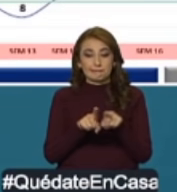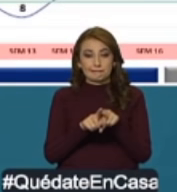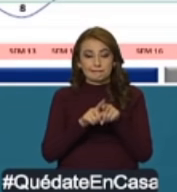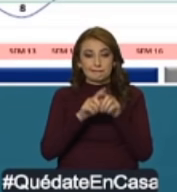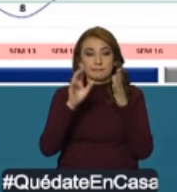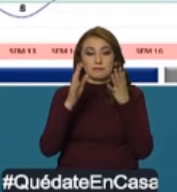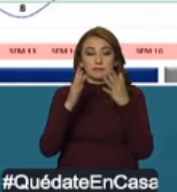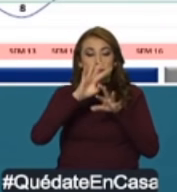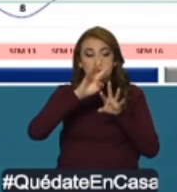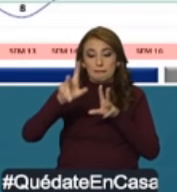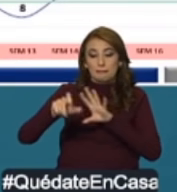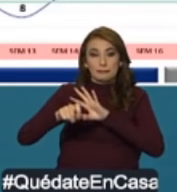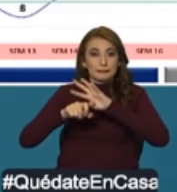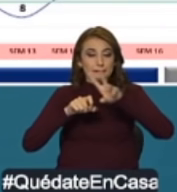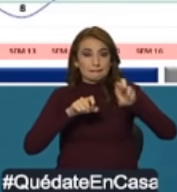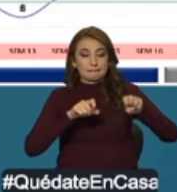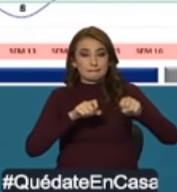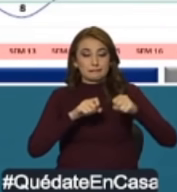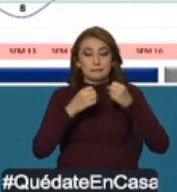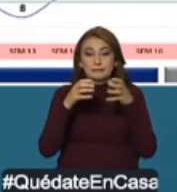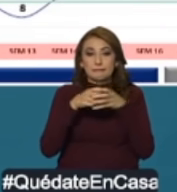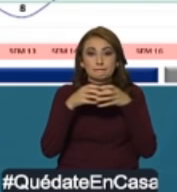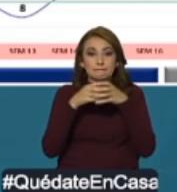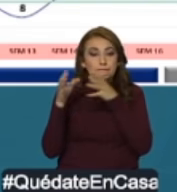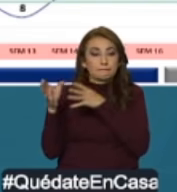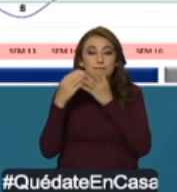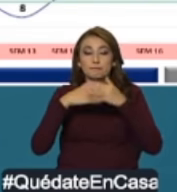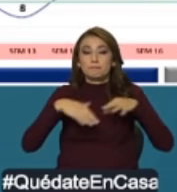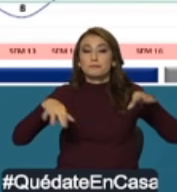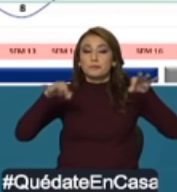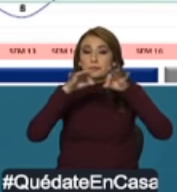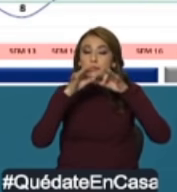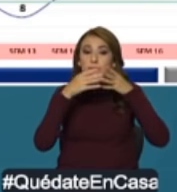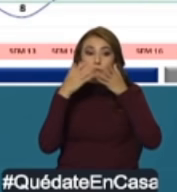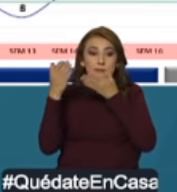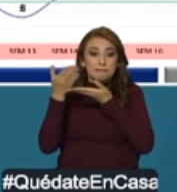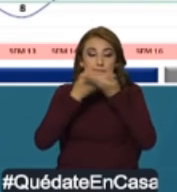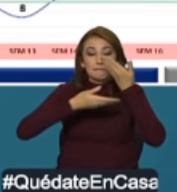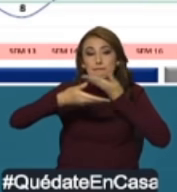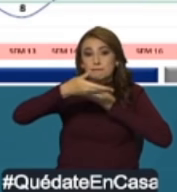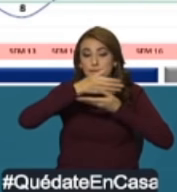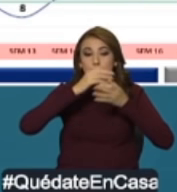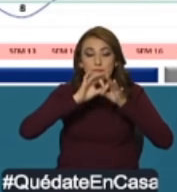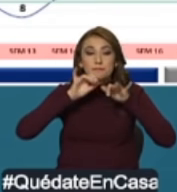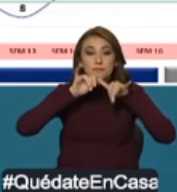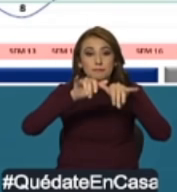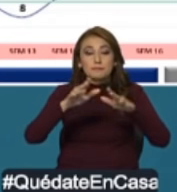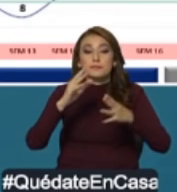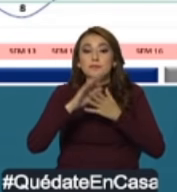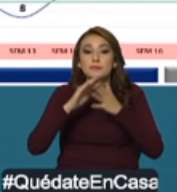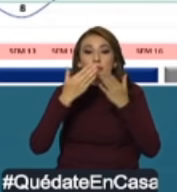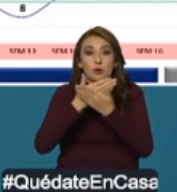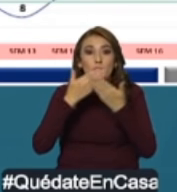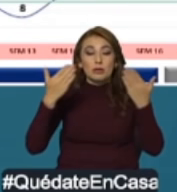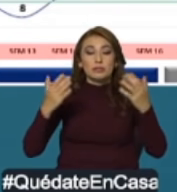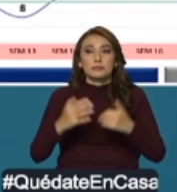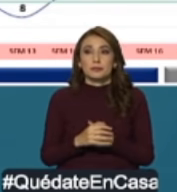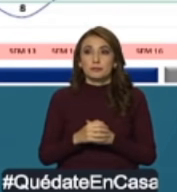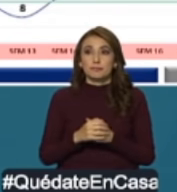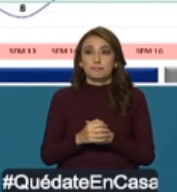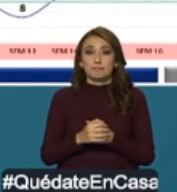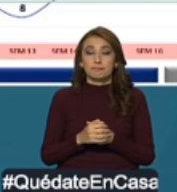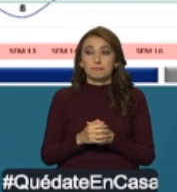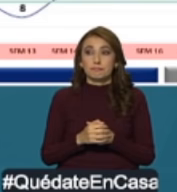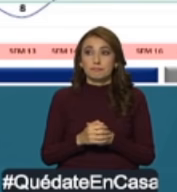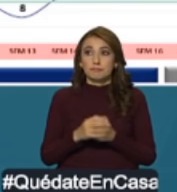la delincuencia no solamente traducida en la denuncia ciudadana, sino en algunos aspectos cualitativos. Así tenemos